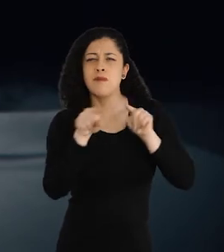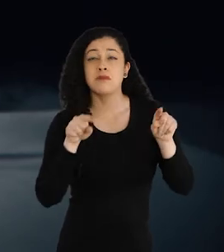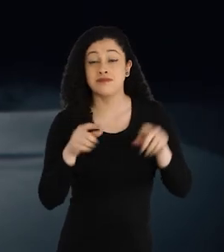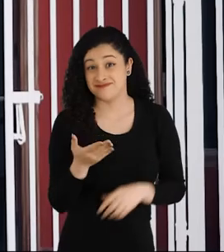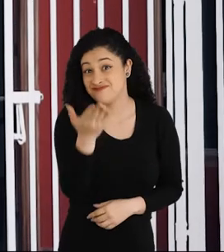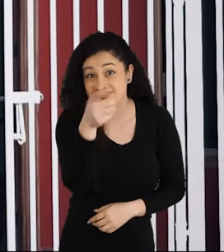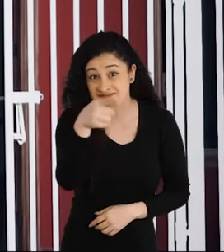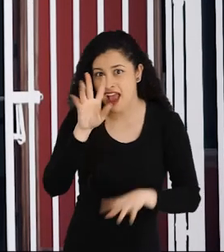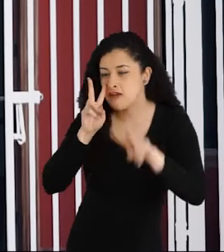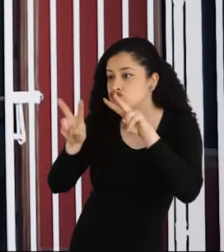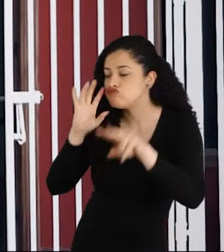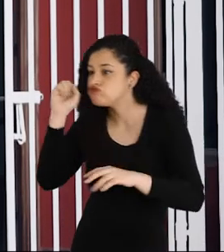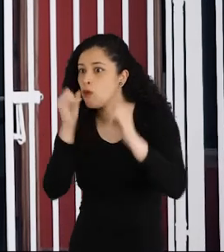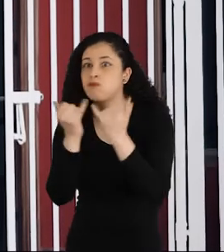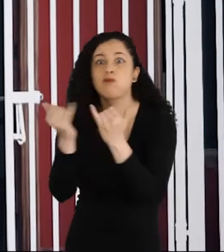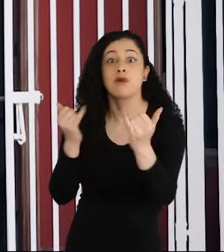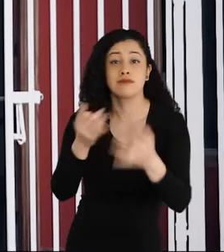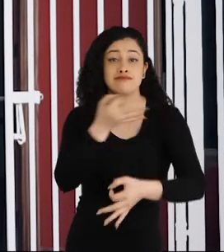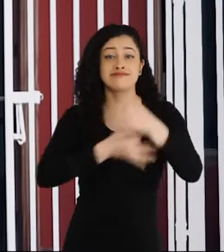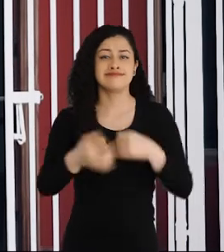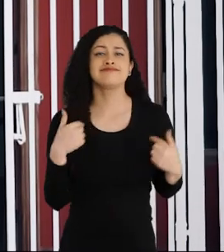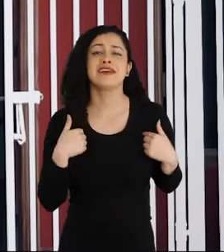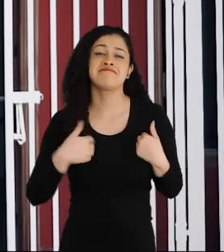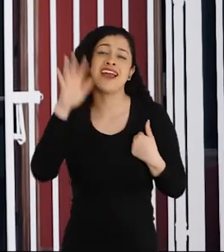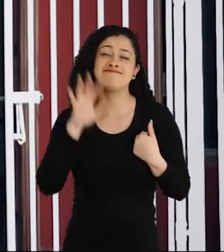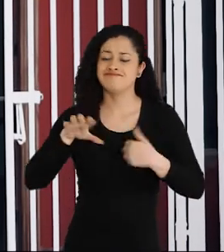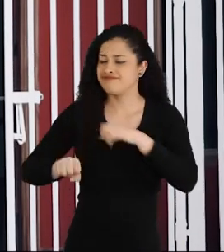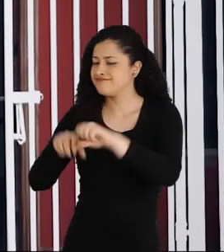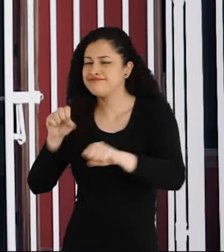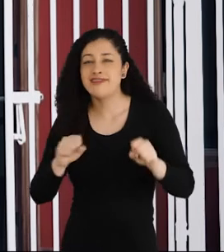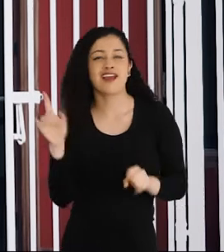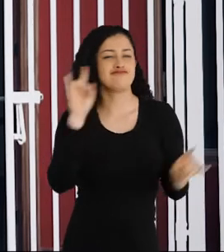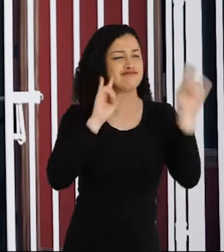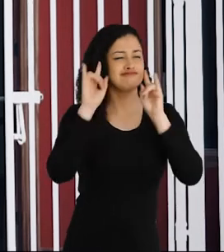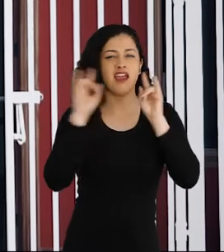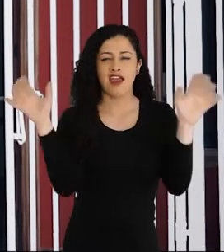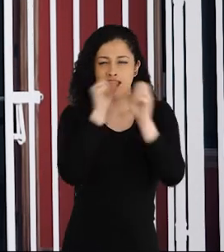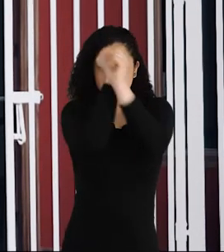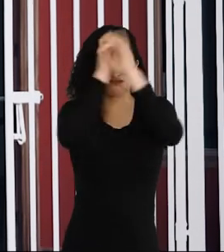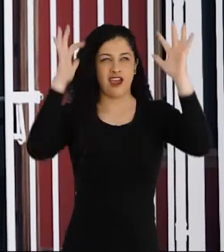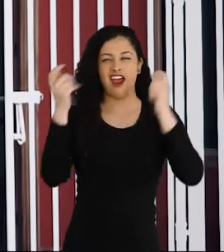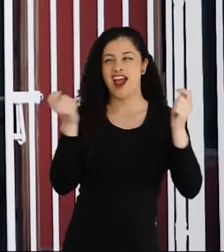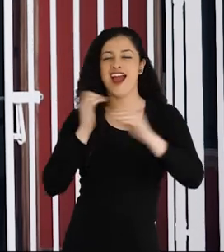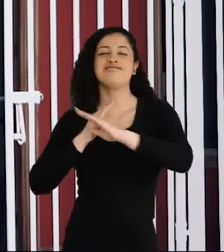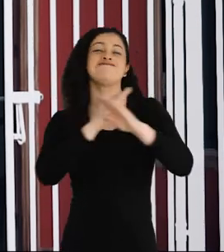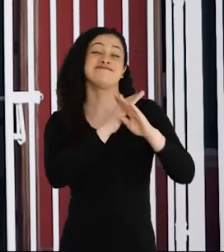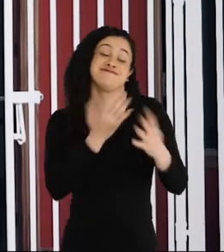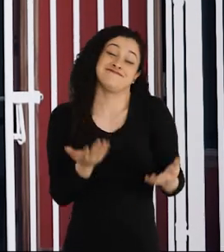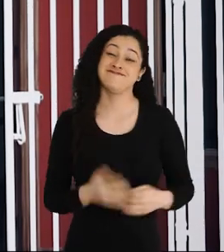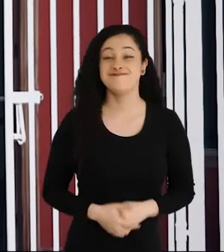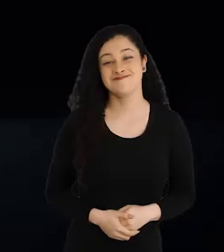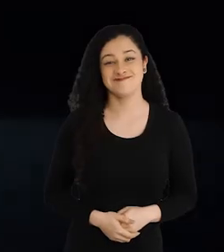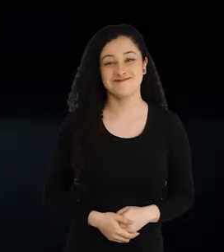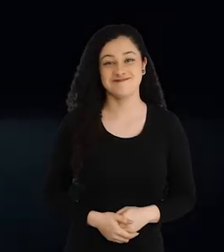Si tú que ves, estás familiarizado con un objeto, yo más, y de parte mi sentido de precaución. En